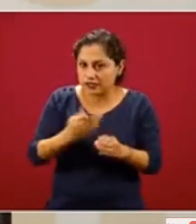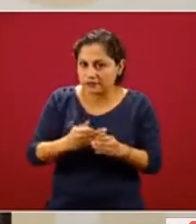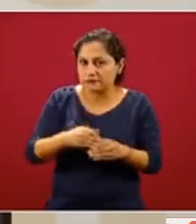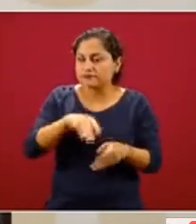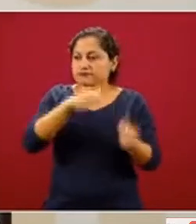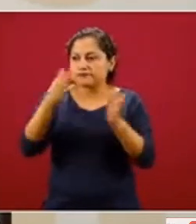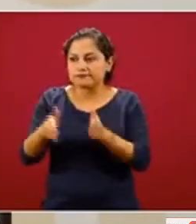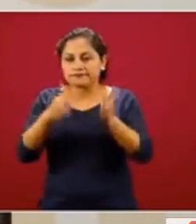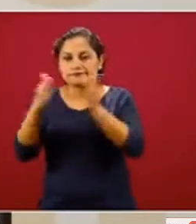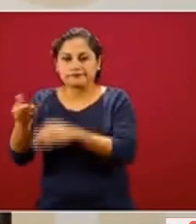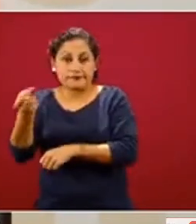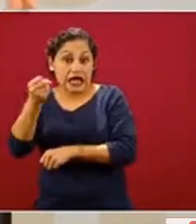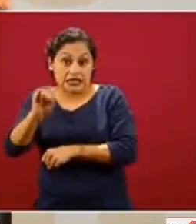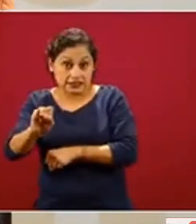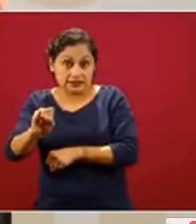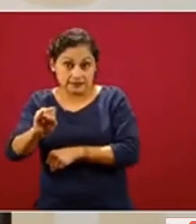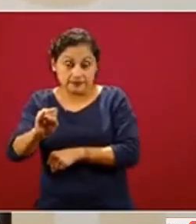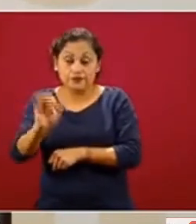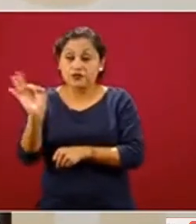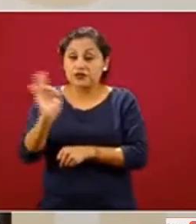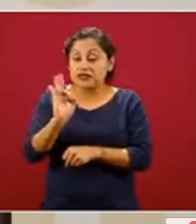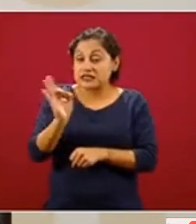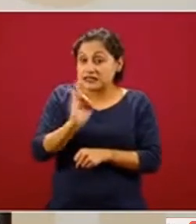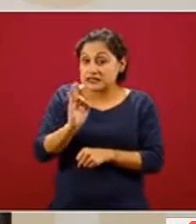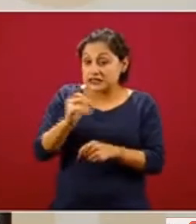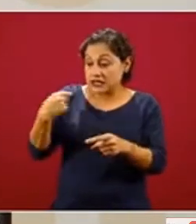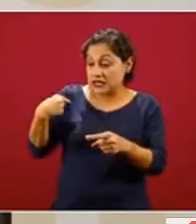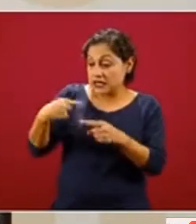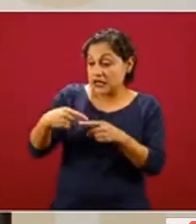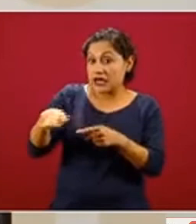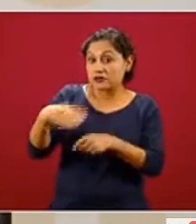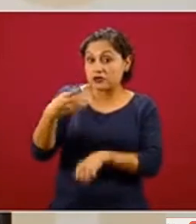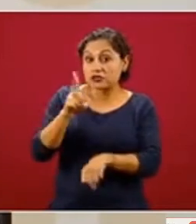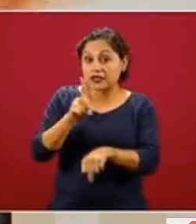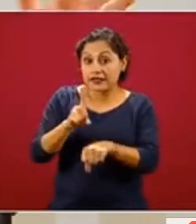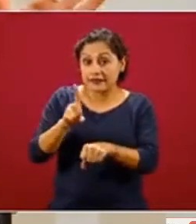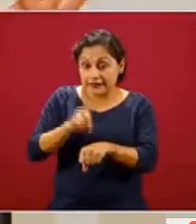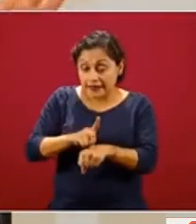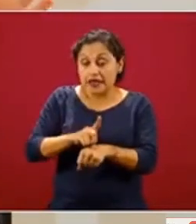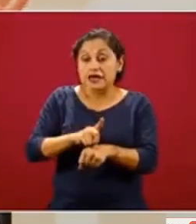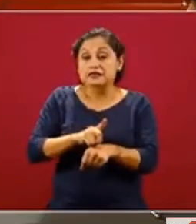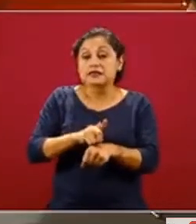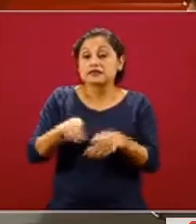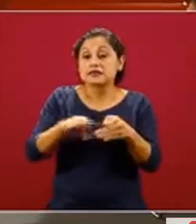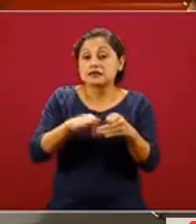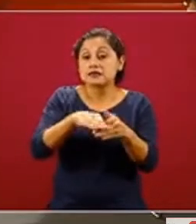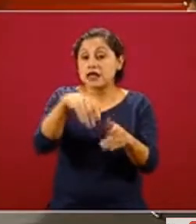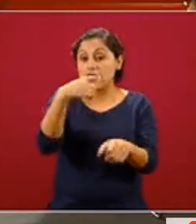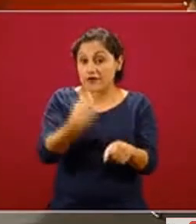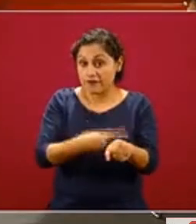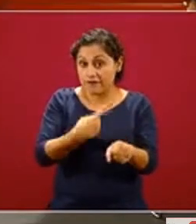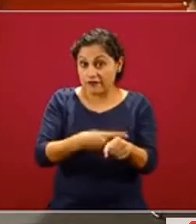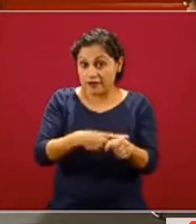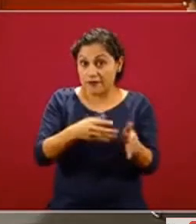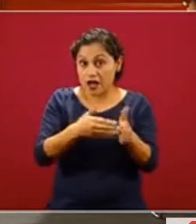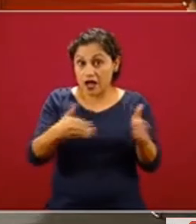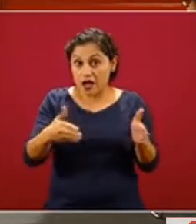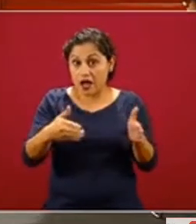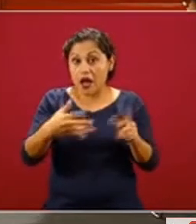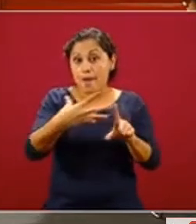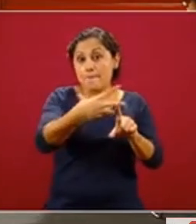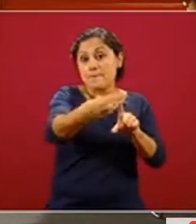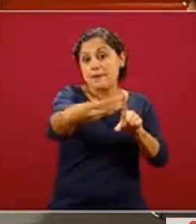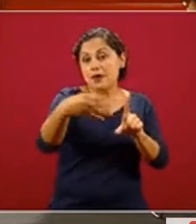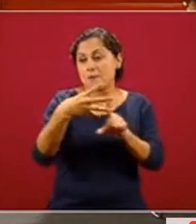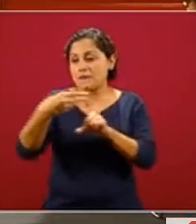etcétera. Entonces, entre más sean los casos que quedan activos, si en ese momento se abre, es más fuerte el número de